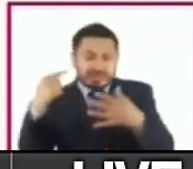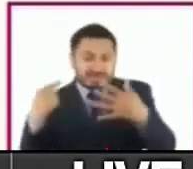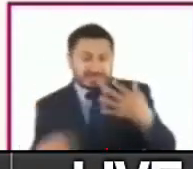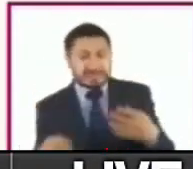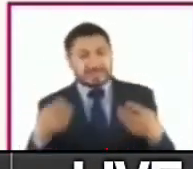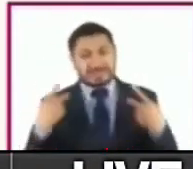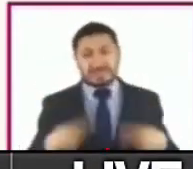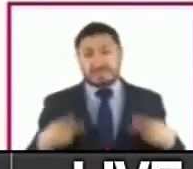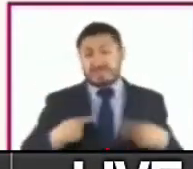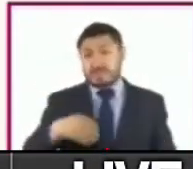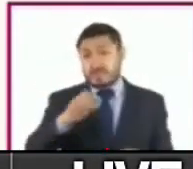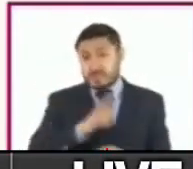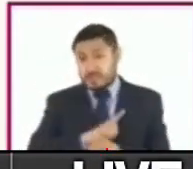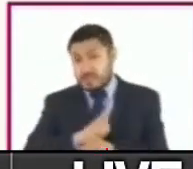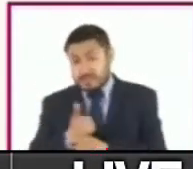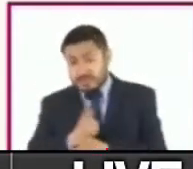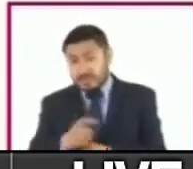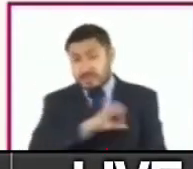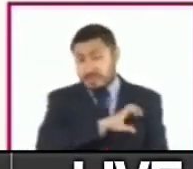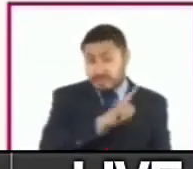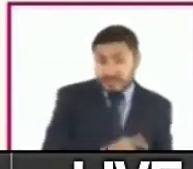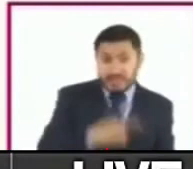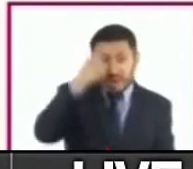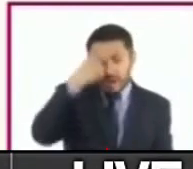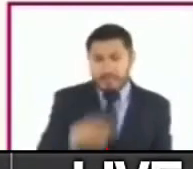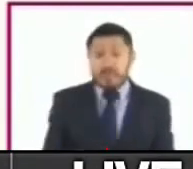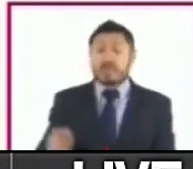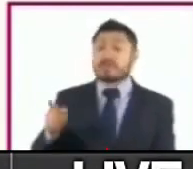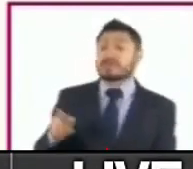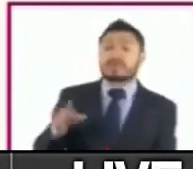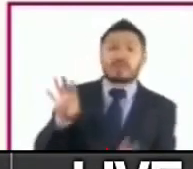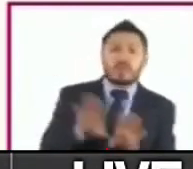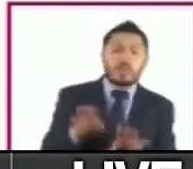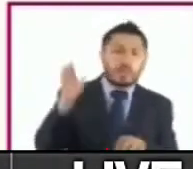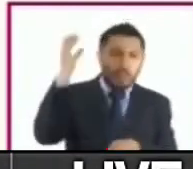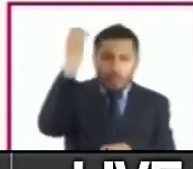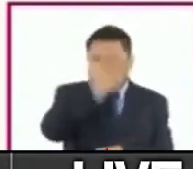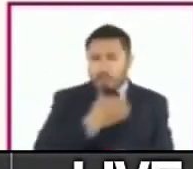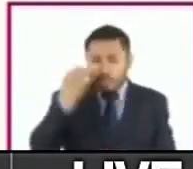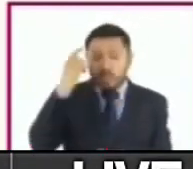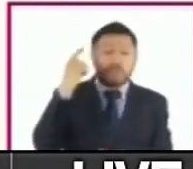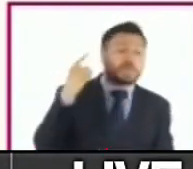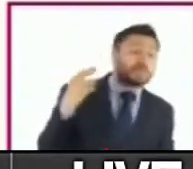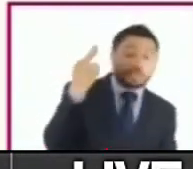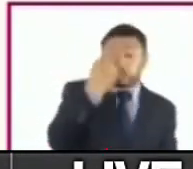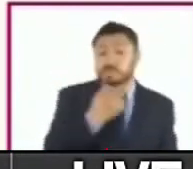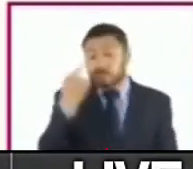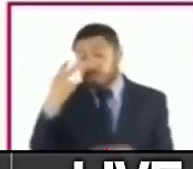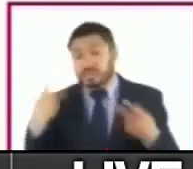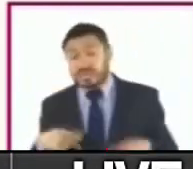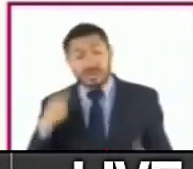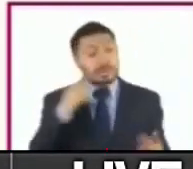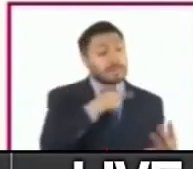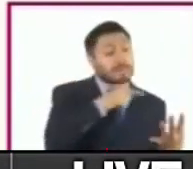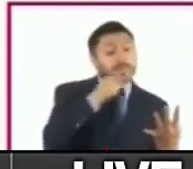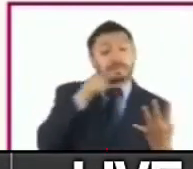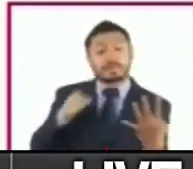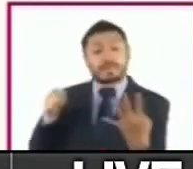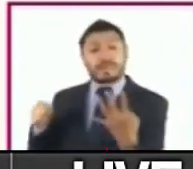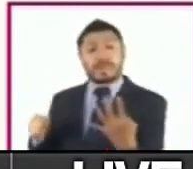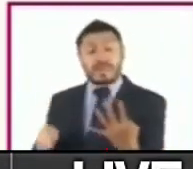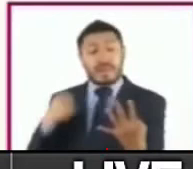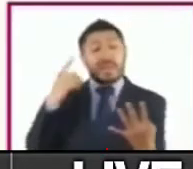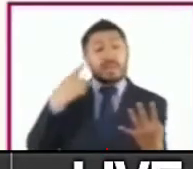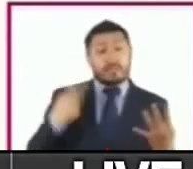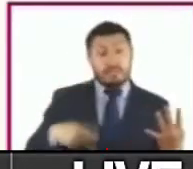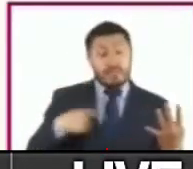especialistas indicados. Estos procedimientos tienen el objetivo de realizar la agrupación de atletas con condiciones